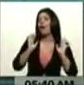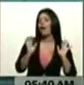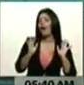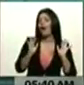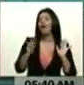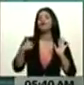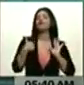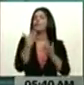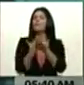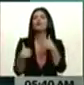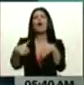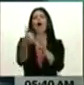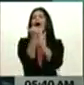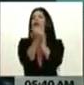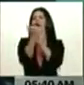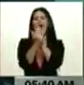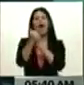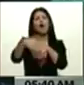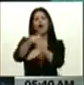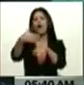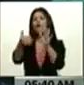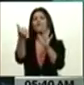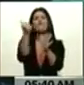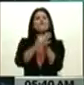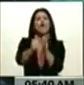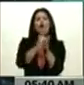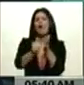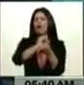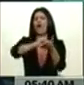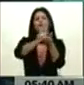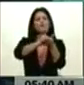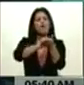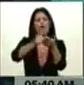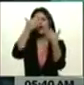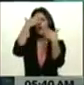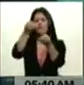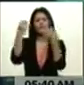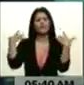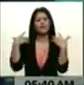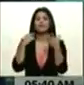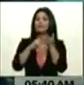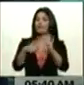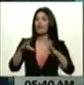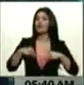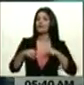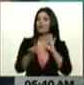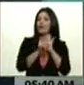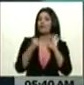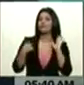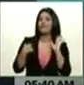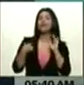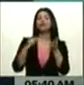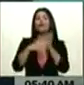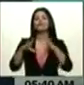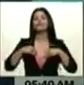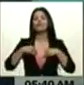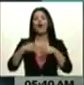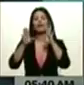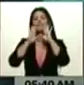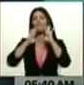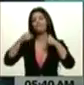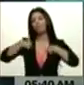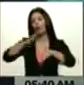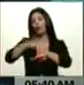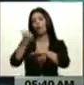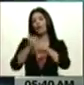yo pido amnistía por algo, estoy reconociendo que si algo es un delito. O sea, una ley confesión. Ellos se están confesando culpables de entrada.